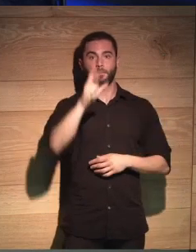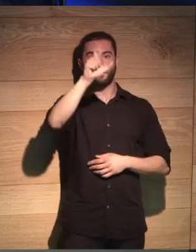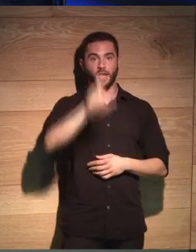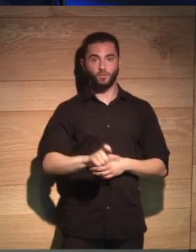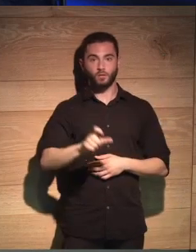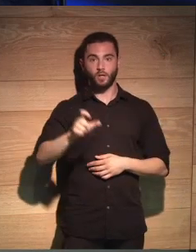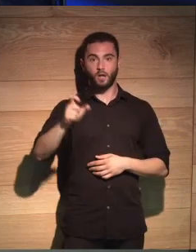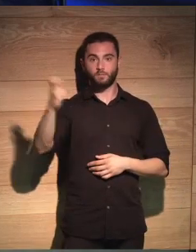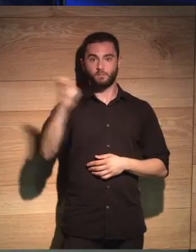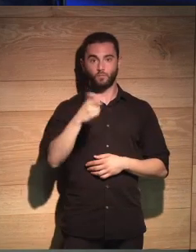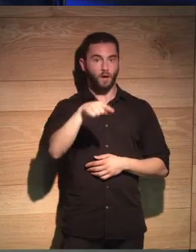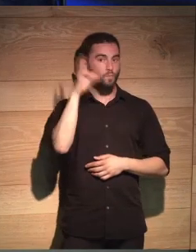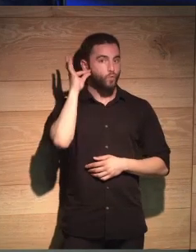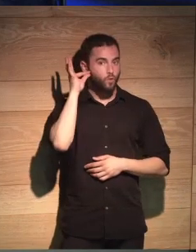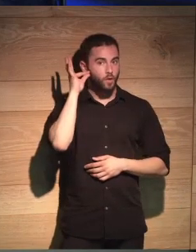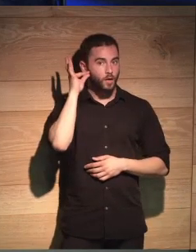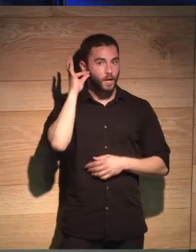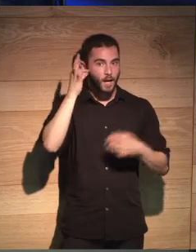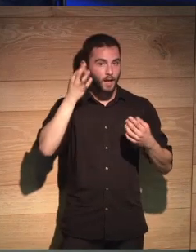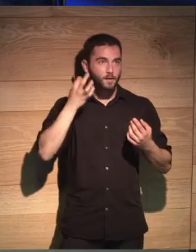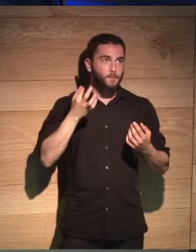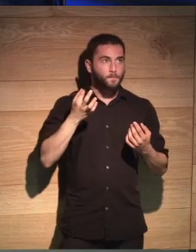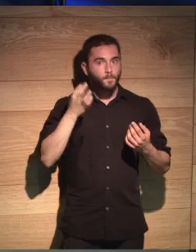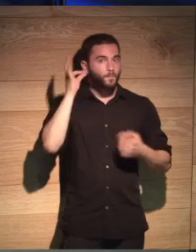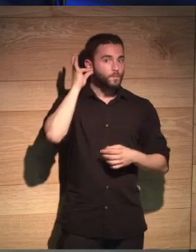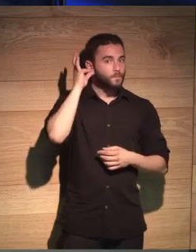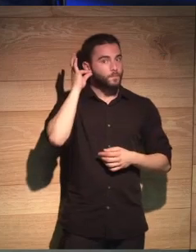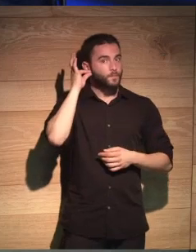este caso una mujer, que era especialmente